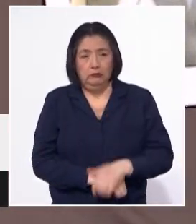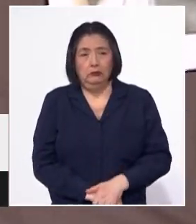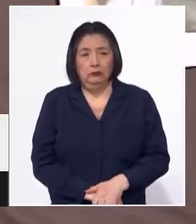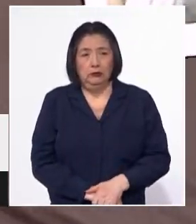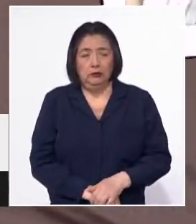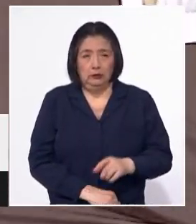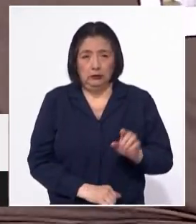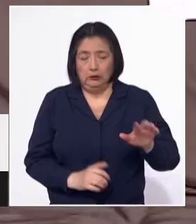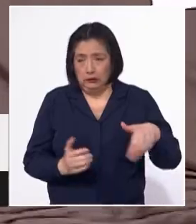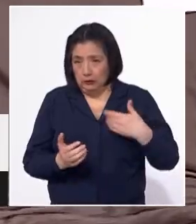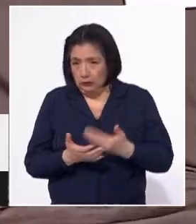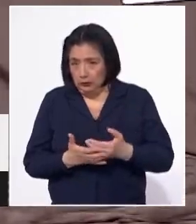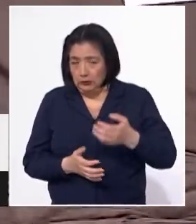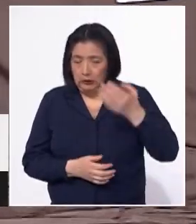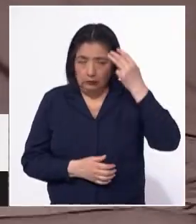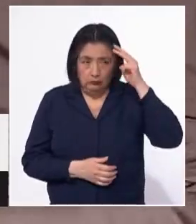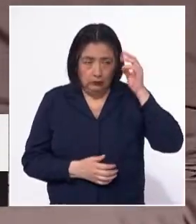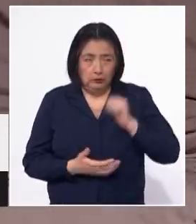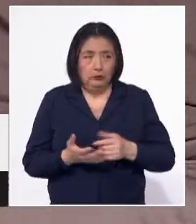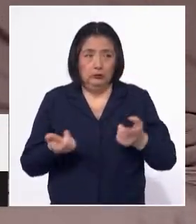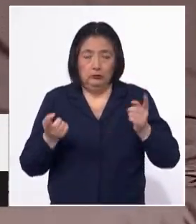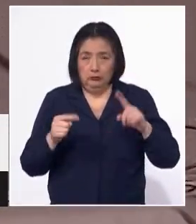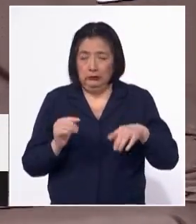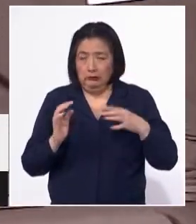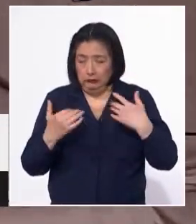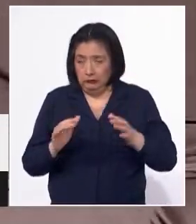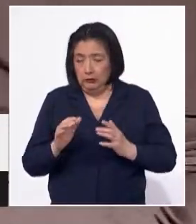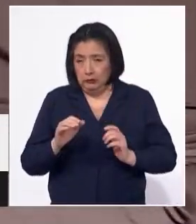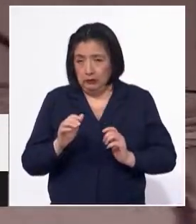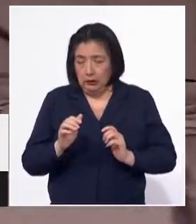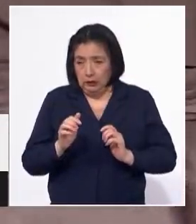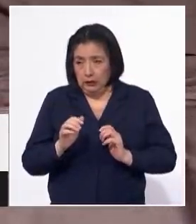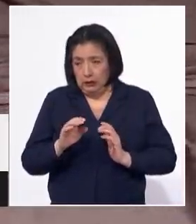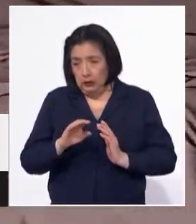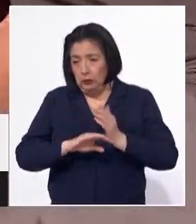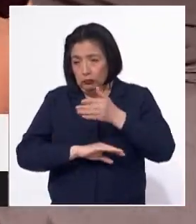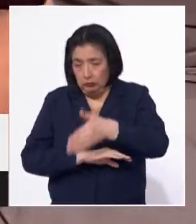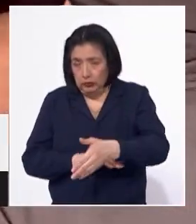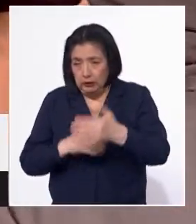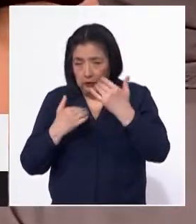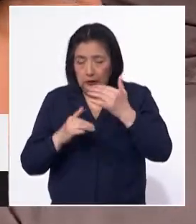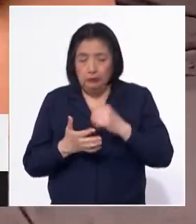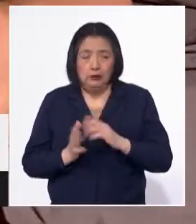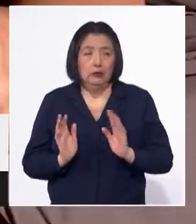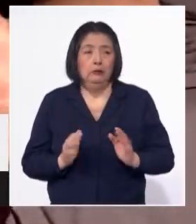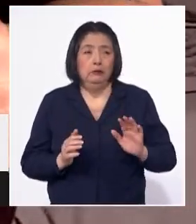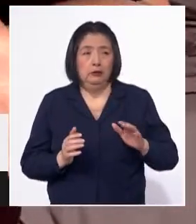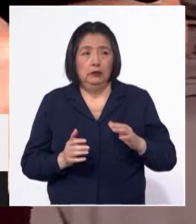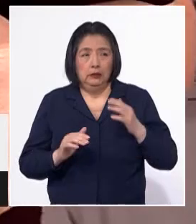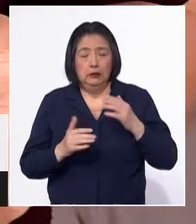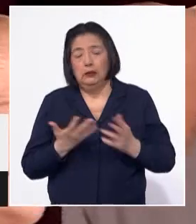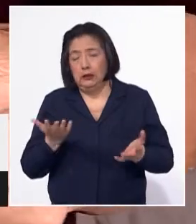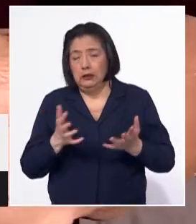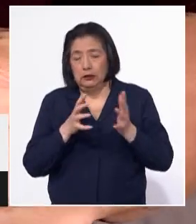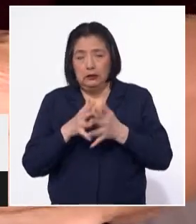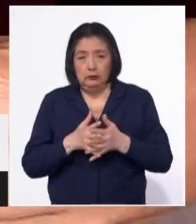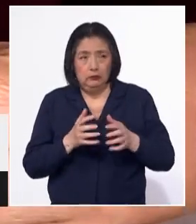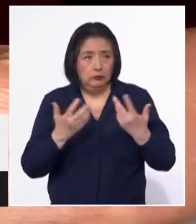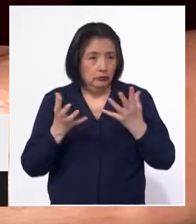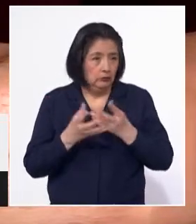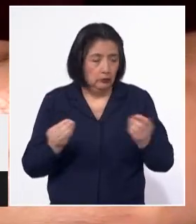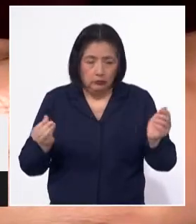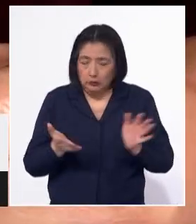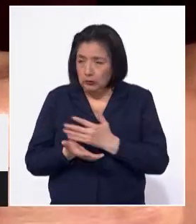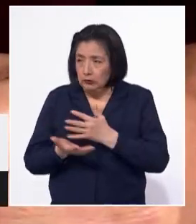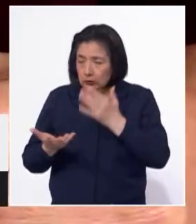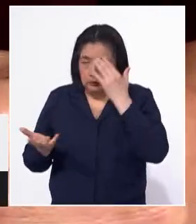Ella llega a México y cuando está a punto de cruzar esta frontera para ir a Estados Unidos, desaparece su hija, ya no sabe